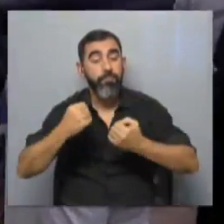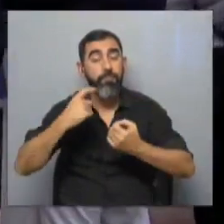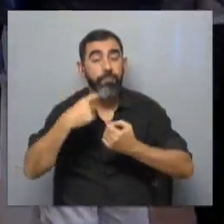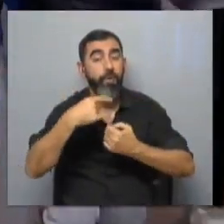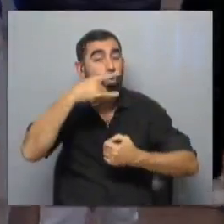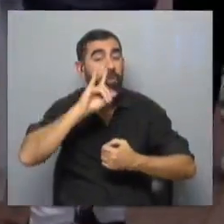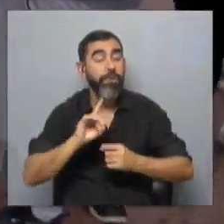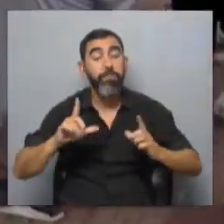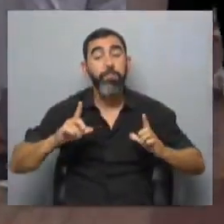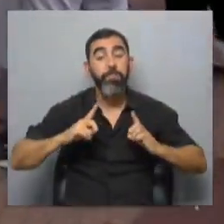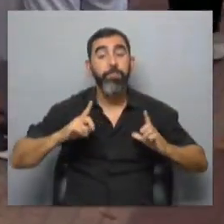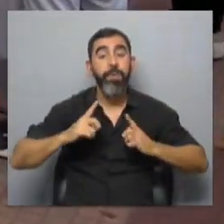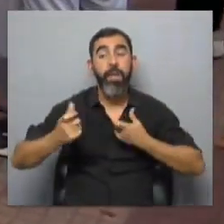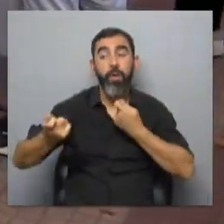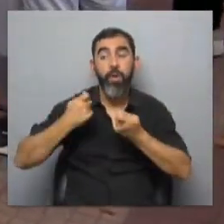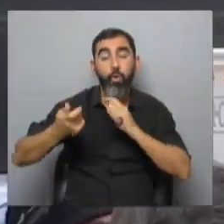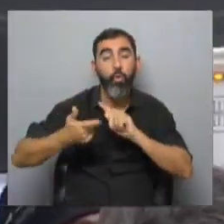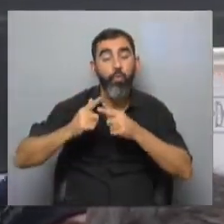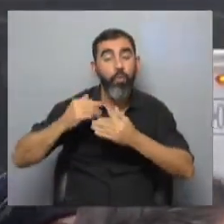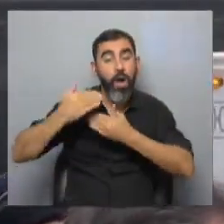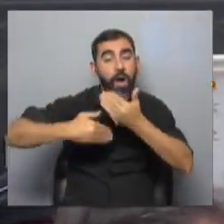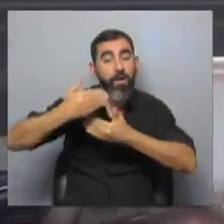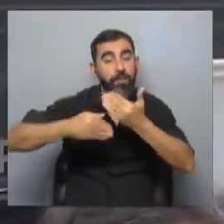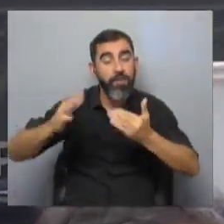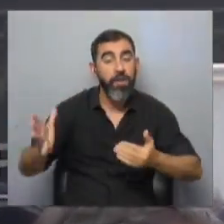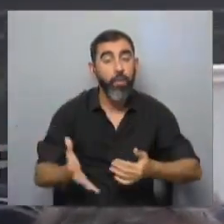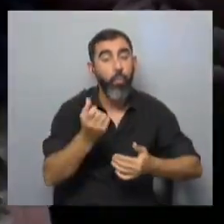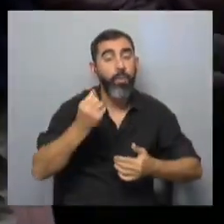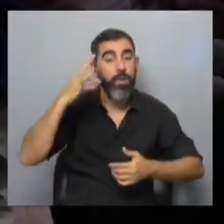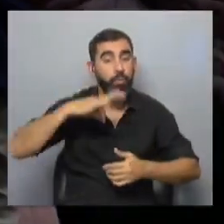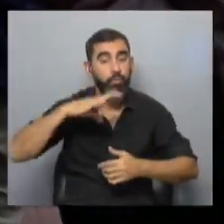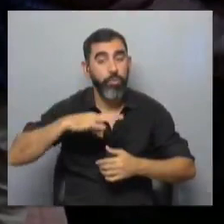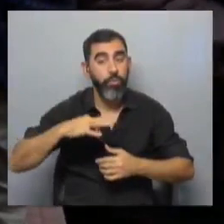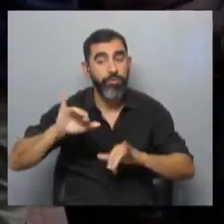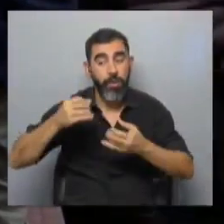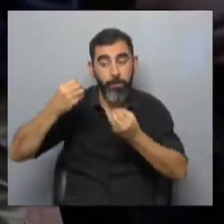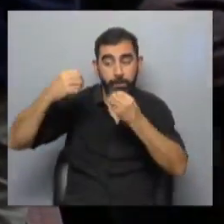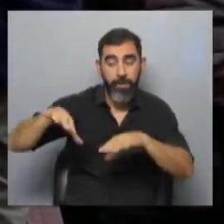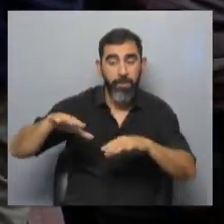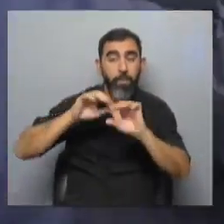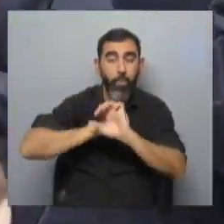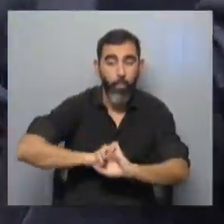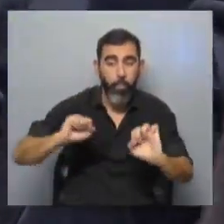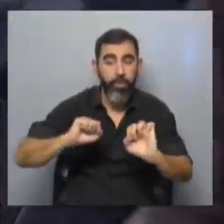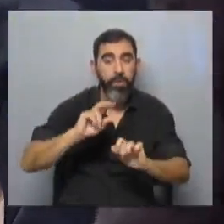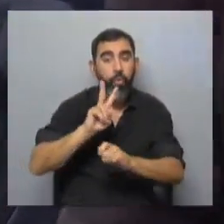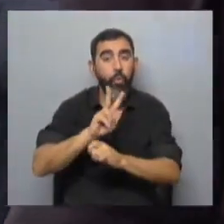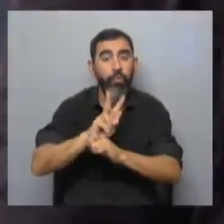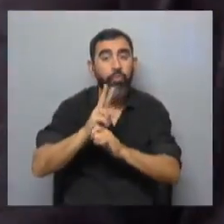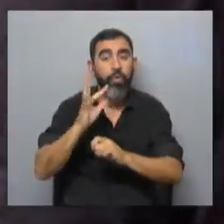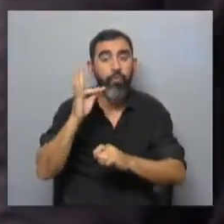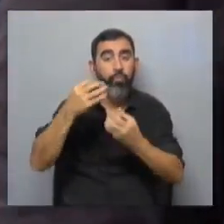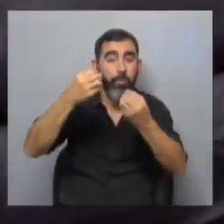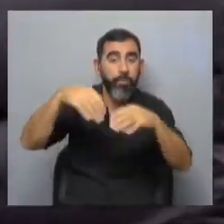Láctea espera que la negociación colectiva avance en la recuperación del salario perdido y se proyecte una cobertura de pérdida